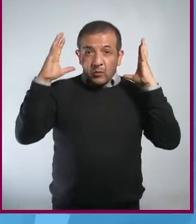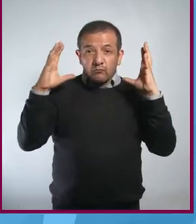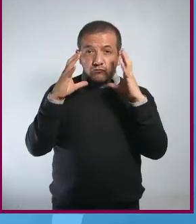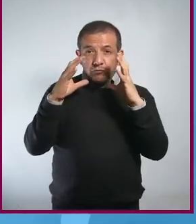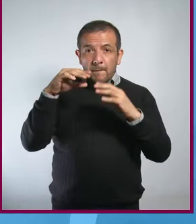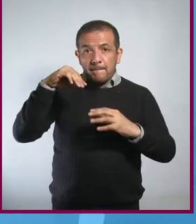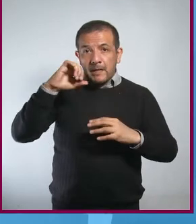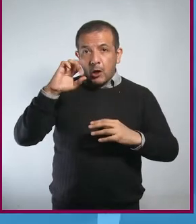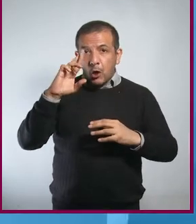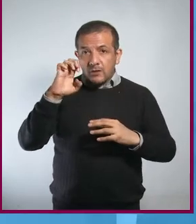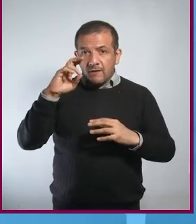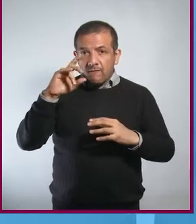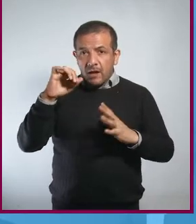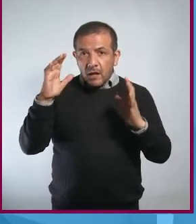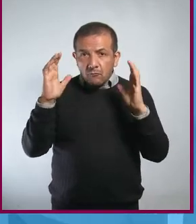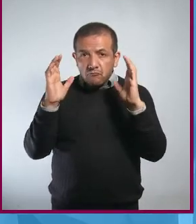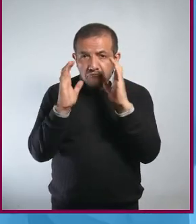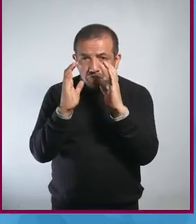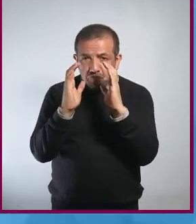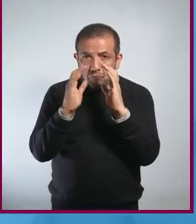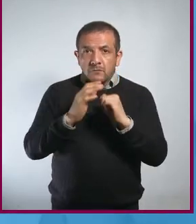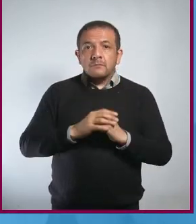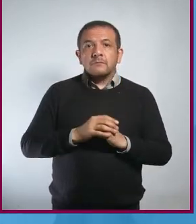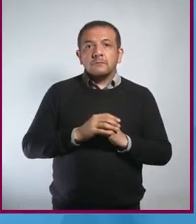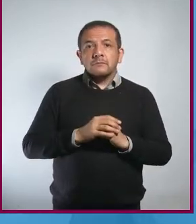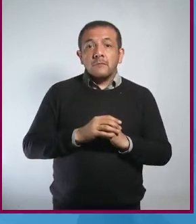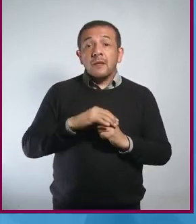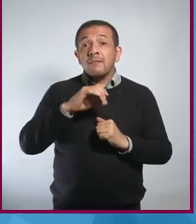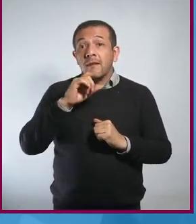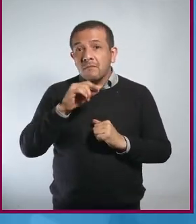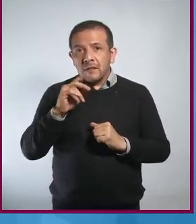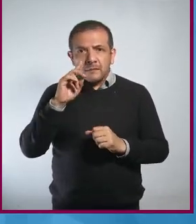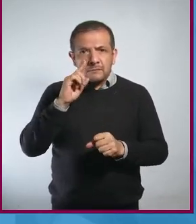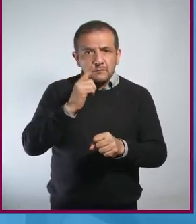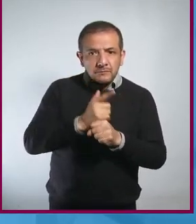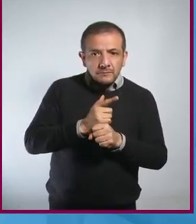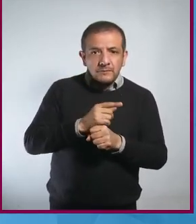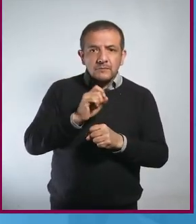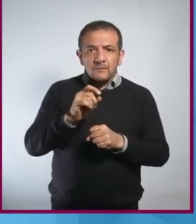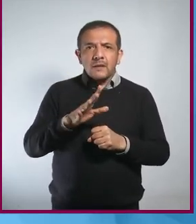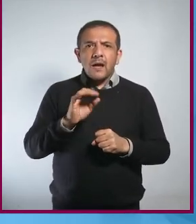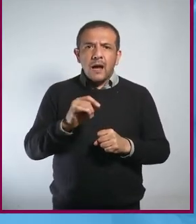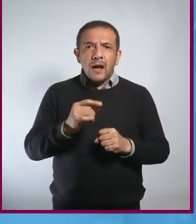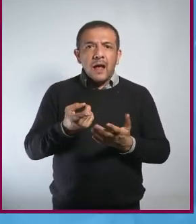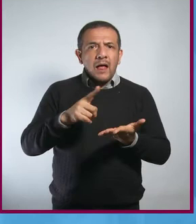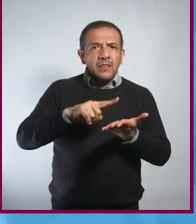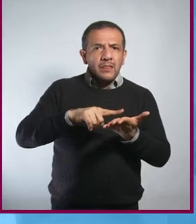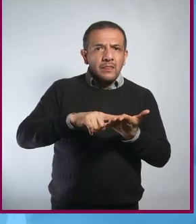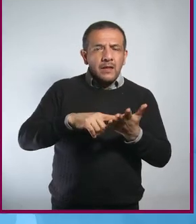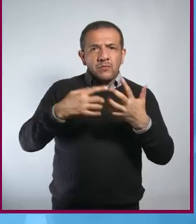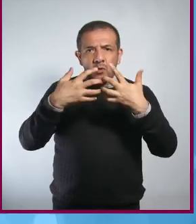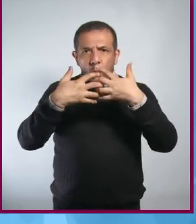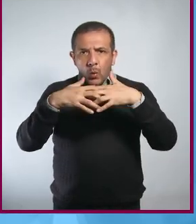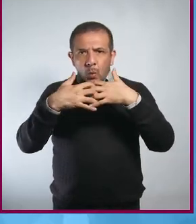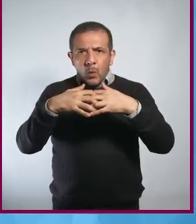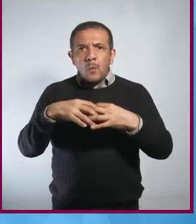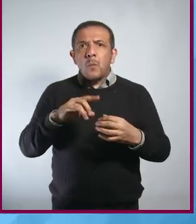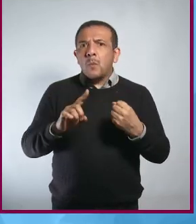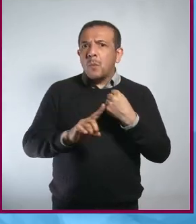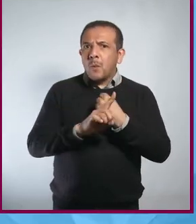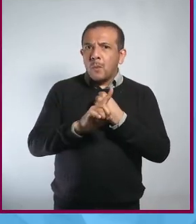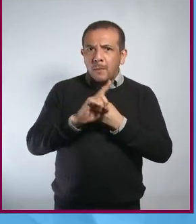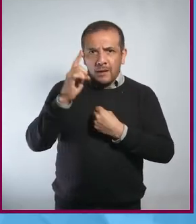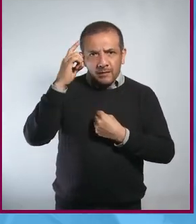el tamaño de la cabeza del recién nacido. También se pueden producir lesiones internas en el cerebro que